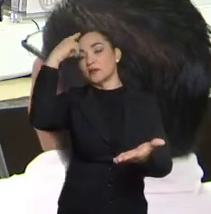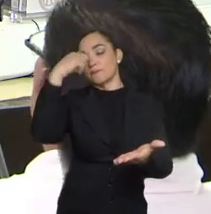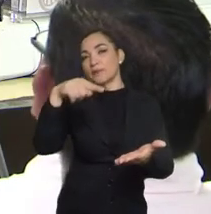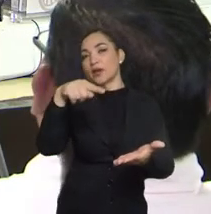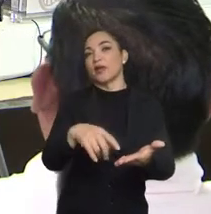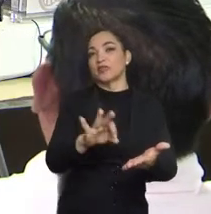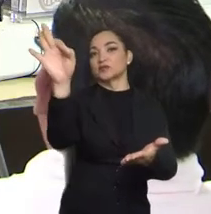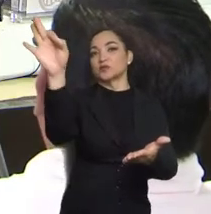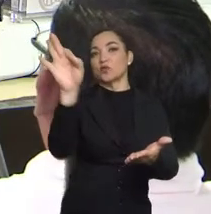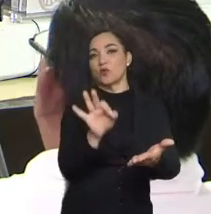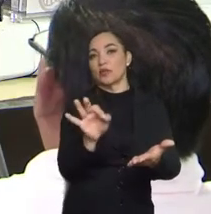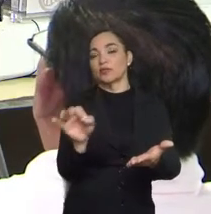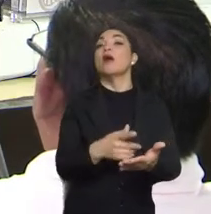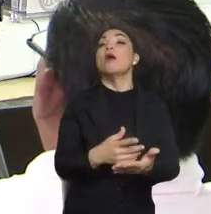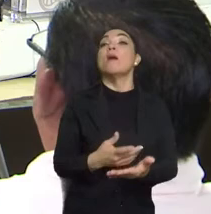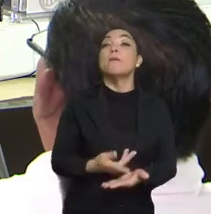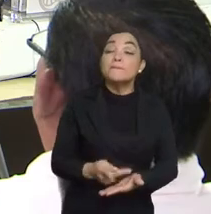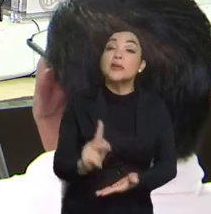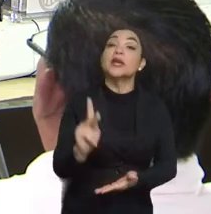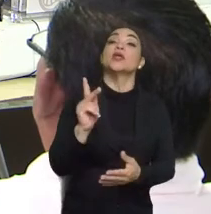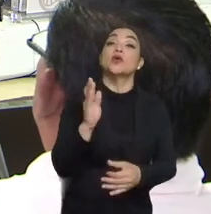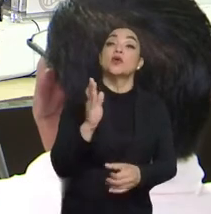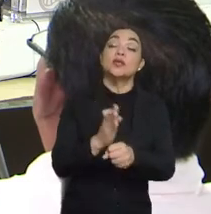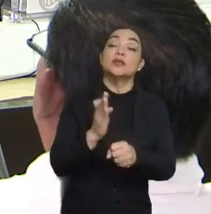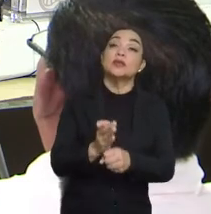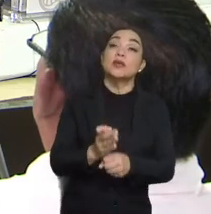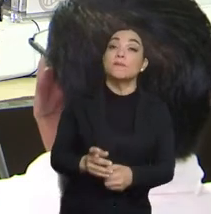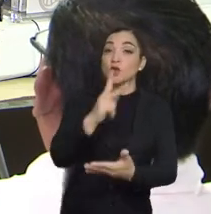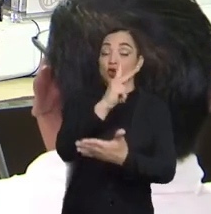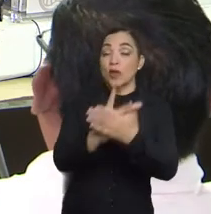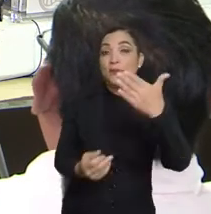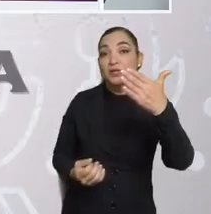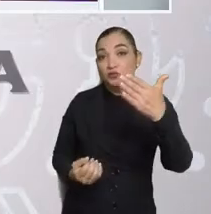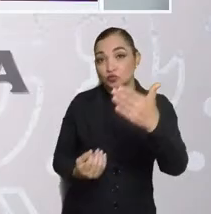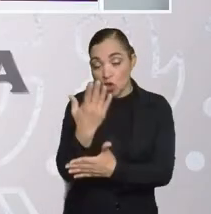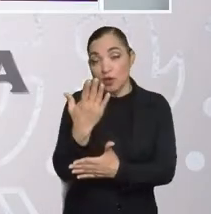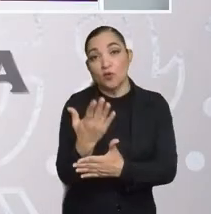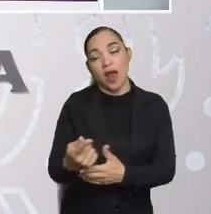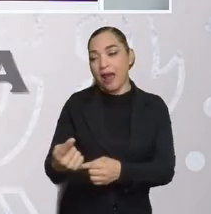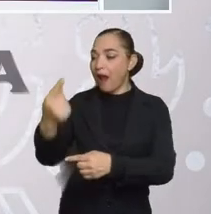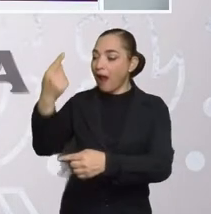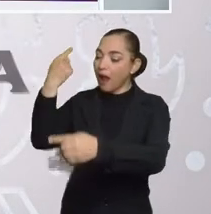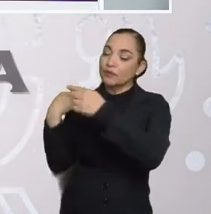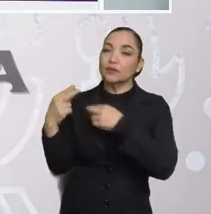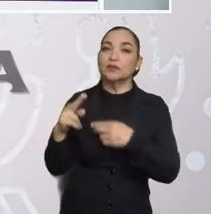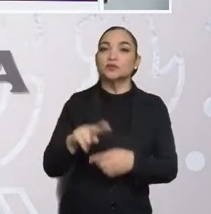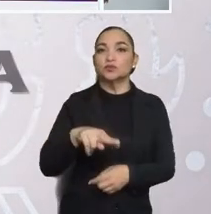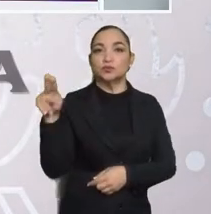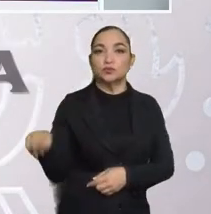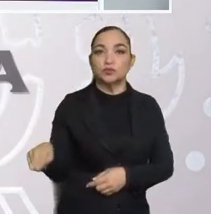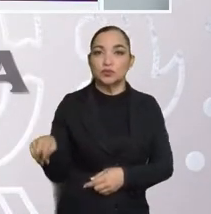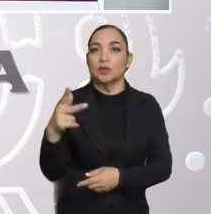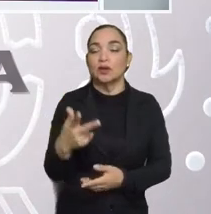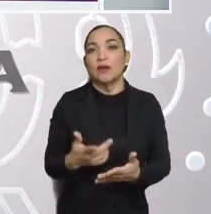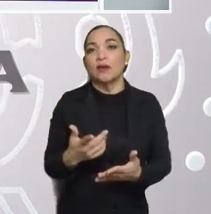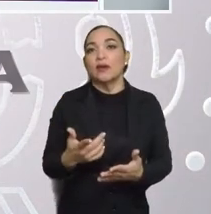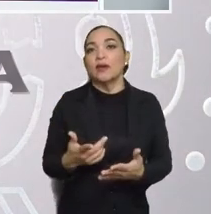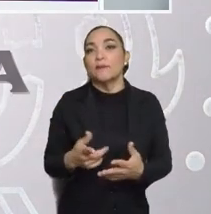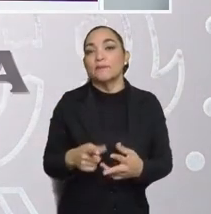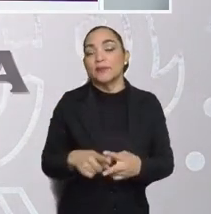vamos a tener programas nuevos que nunca habían existido. Empezamos